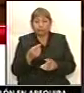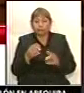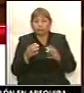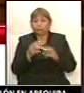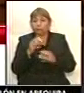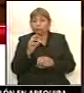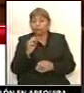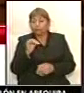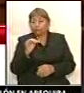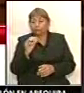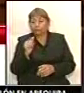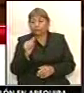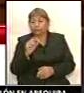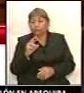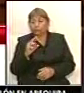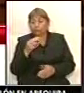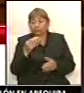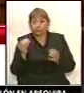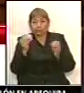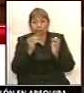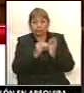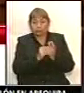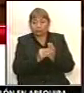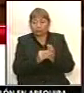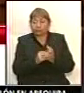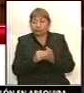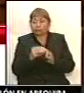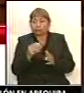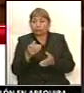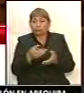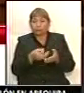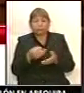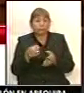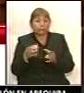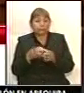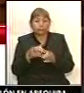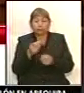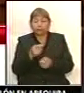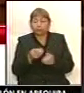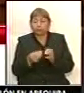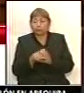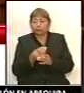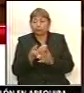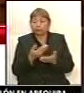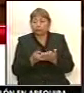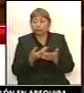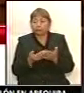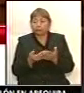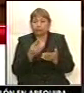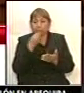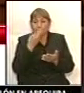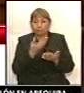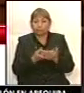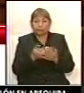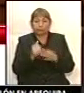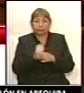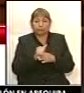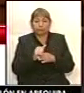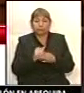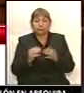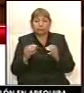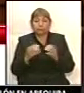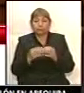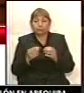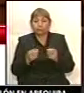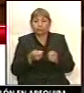cosa que no se recogió en el dictamen de Economía. Y en la Comisión de Agricultura también se planteaba como buena práctica de gobierno corporativo que